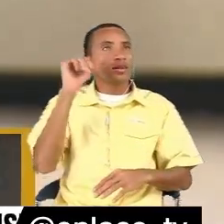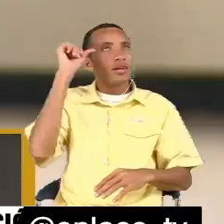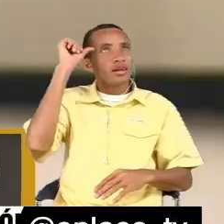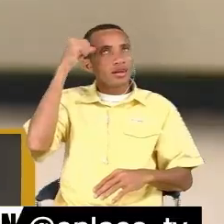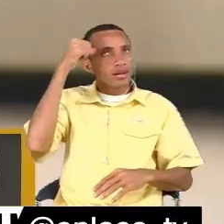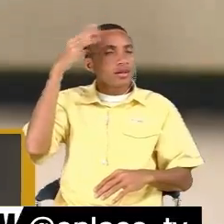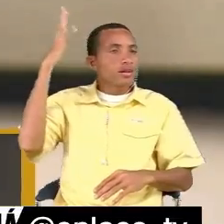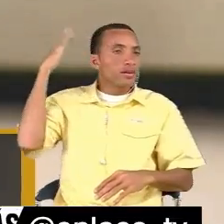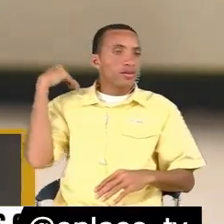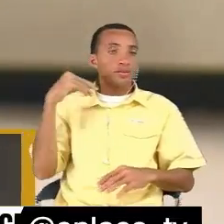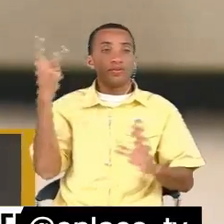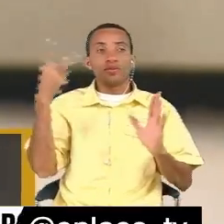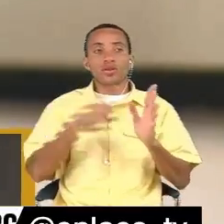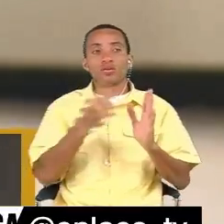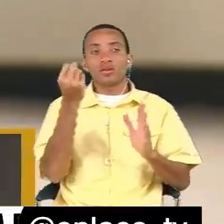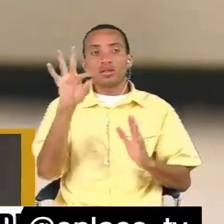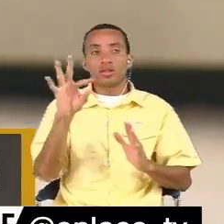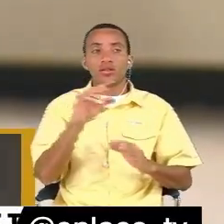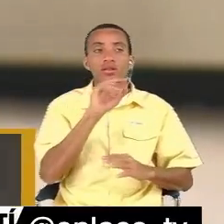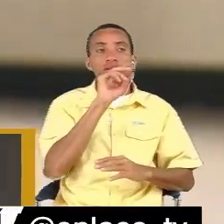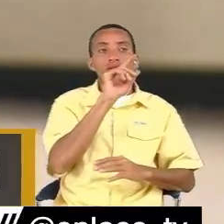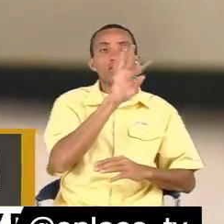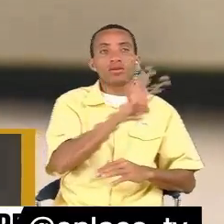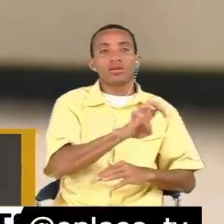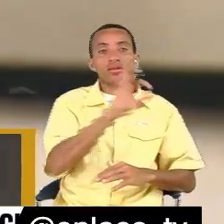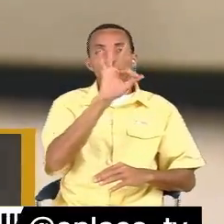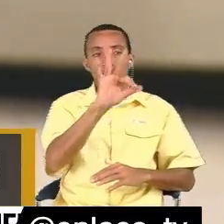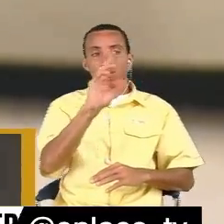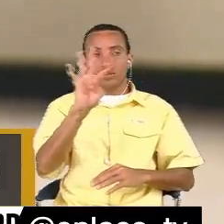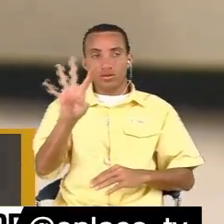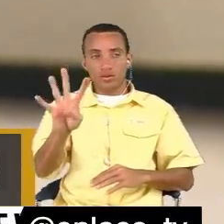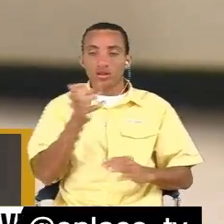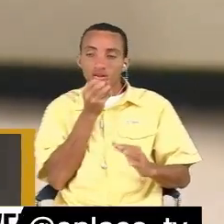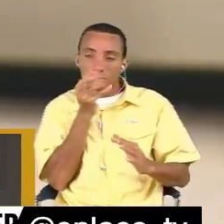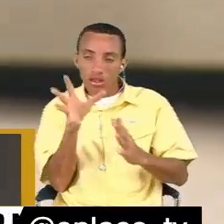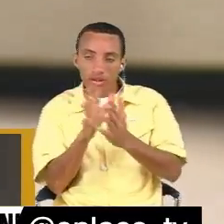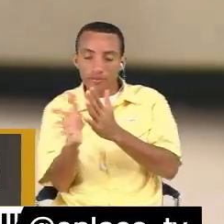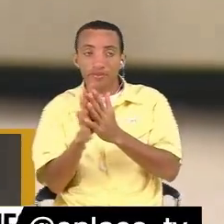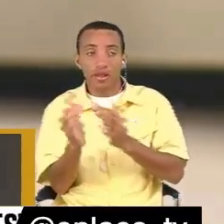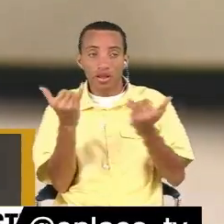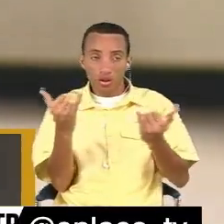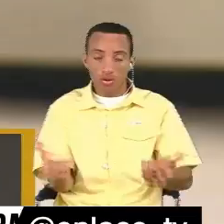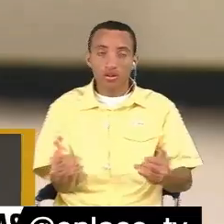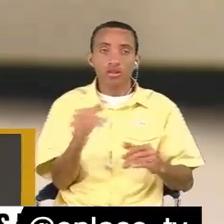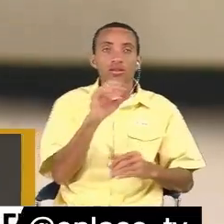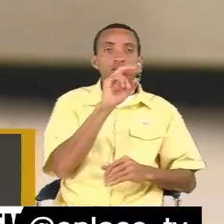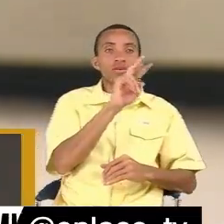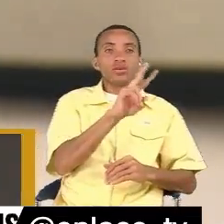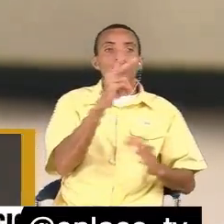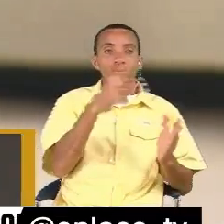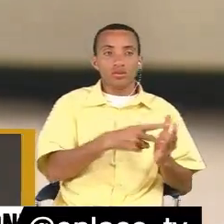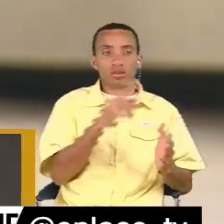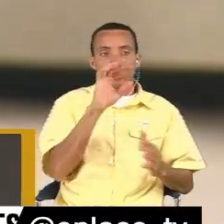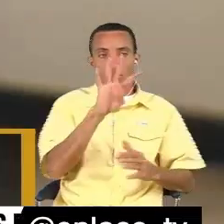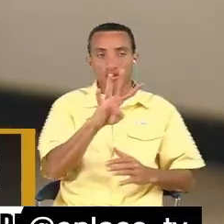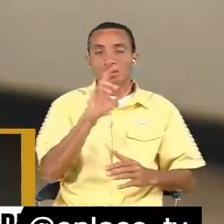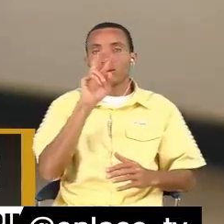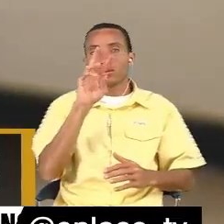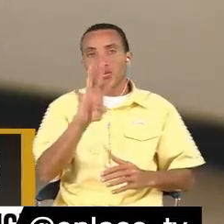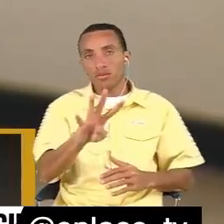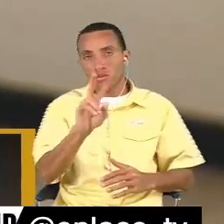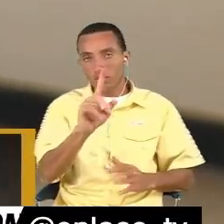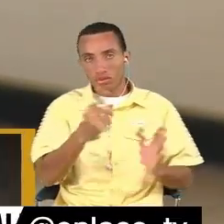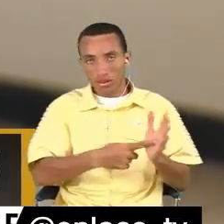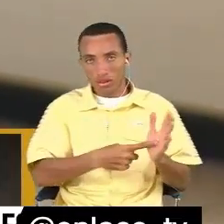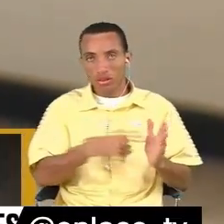2013 fueron 934 denuncias, ya para el año 2014 fueron 1.431. En